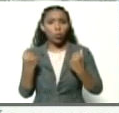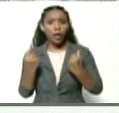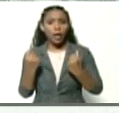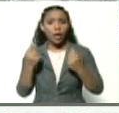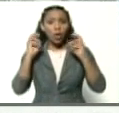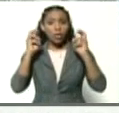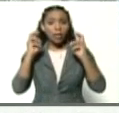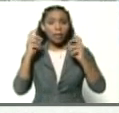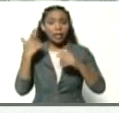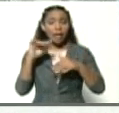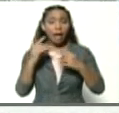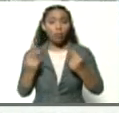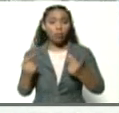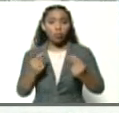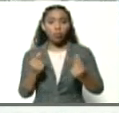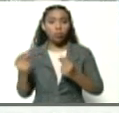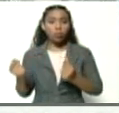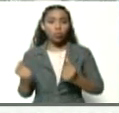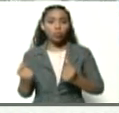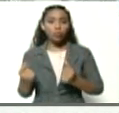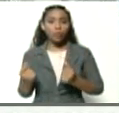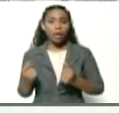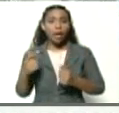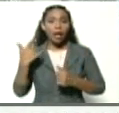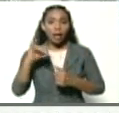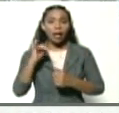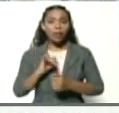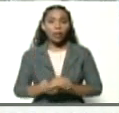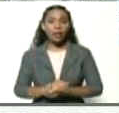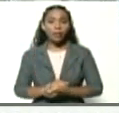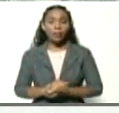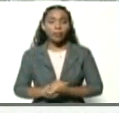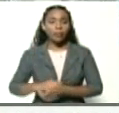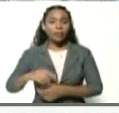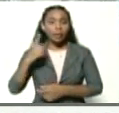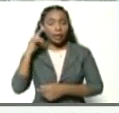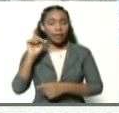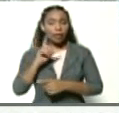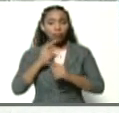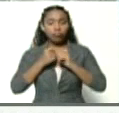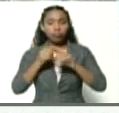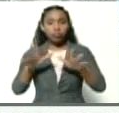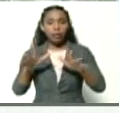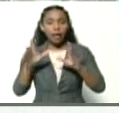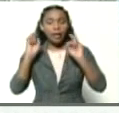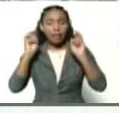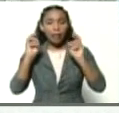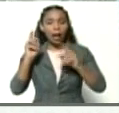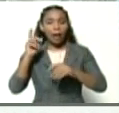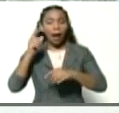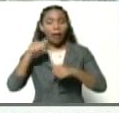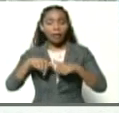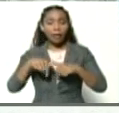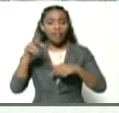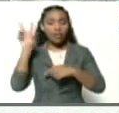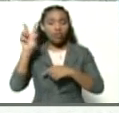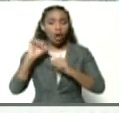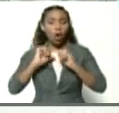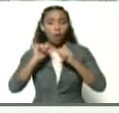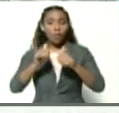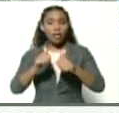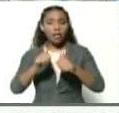casos que se activaban. Estamos en este momento en esta tendencia. Los casos en Venezuela